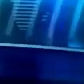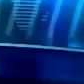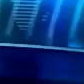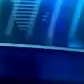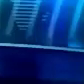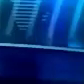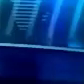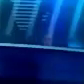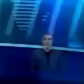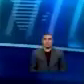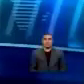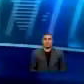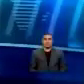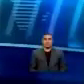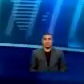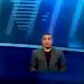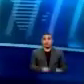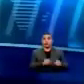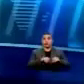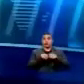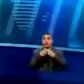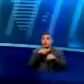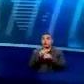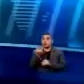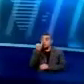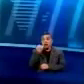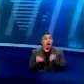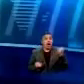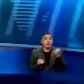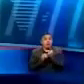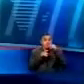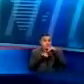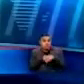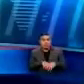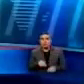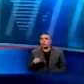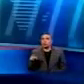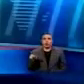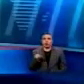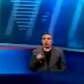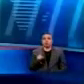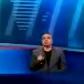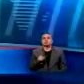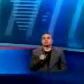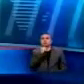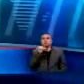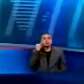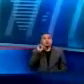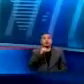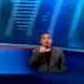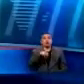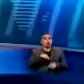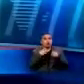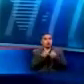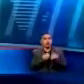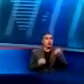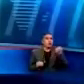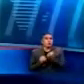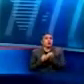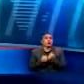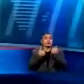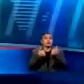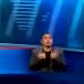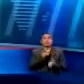Atención, porque no todas las organizaciones sociales indígenas apoyan la movilización hacia Quito organizada por otros gremios a favor